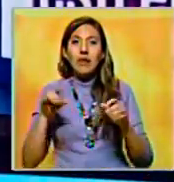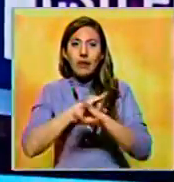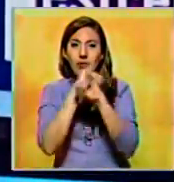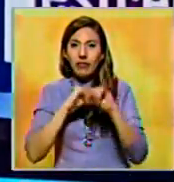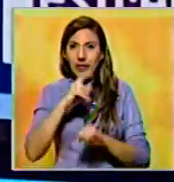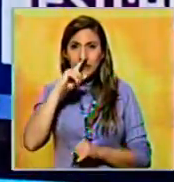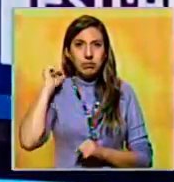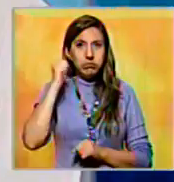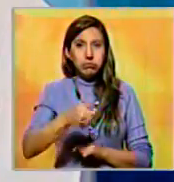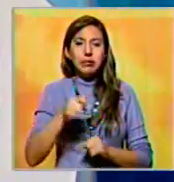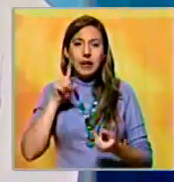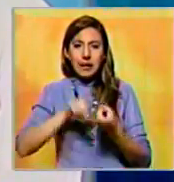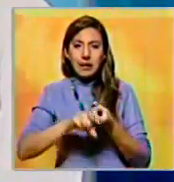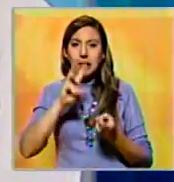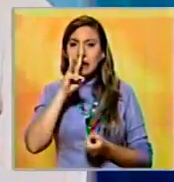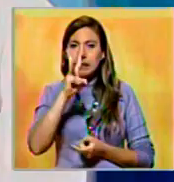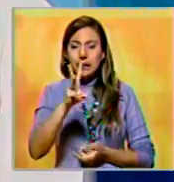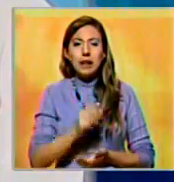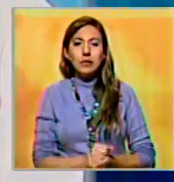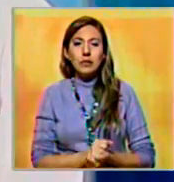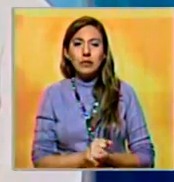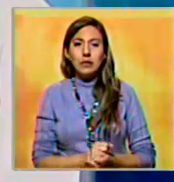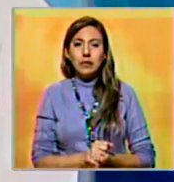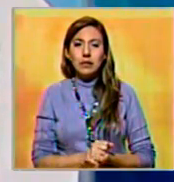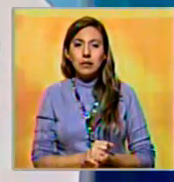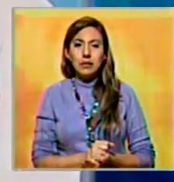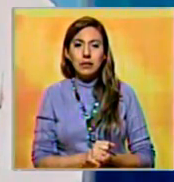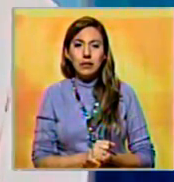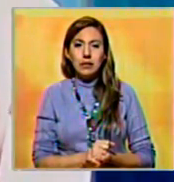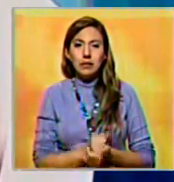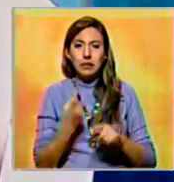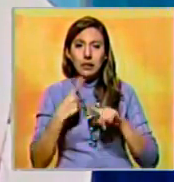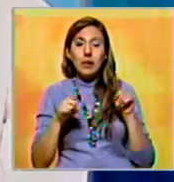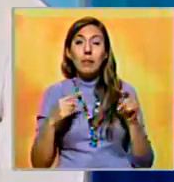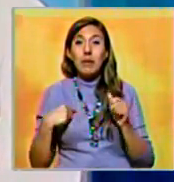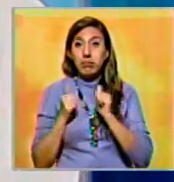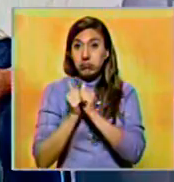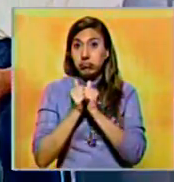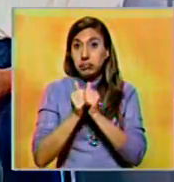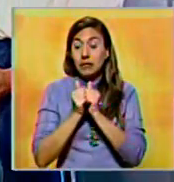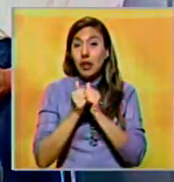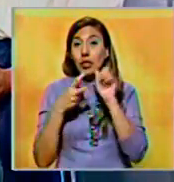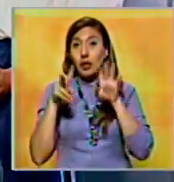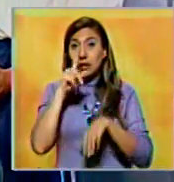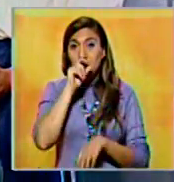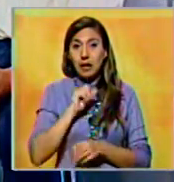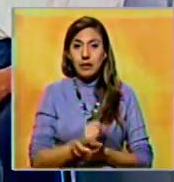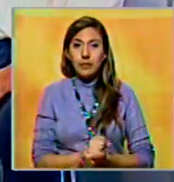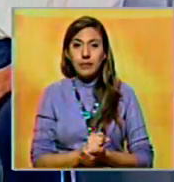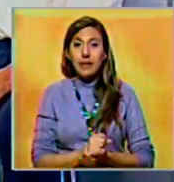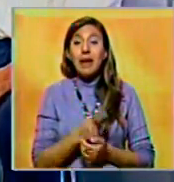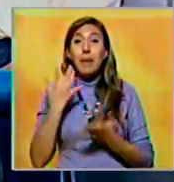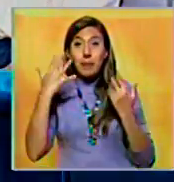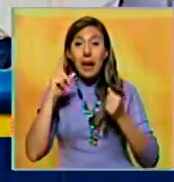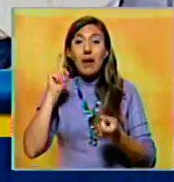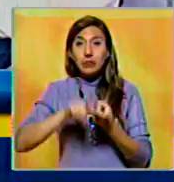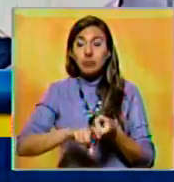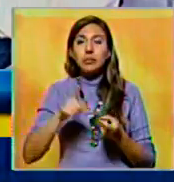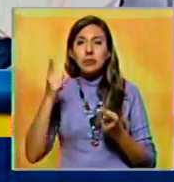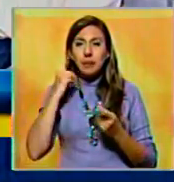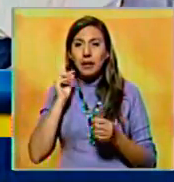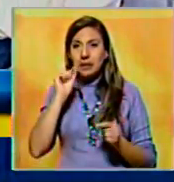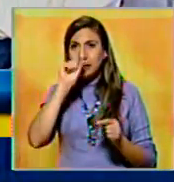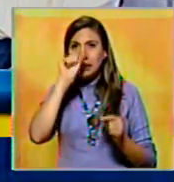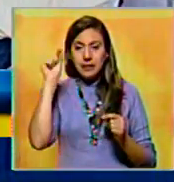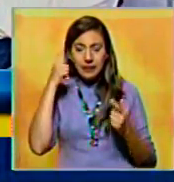años ya? Total, bueno, tenemos 3 años de casados, pero tenemos como 12, 13 años. Geraldine es quien se encarga de la moda cada vez que Óscarcito pasa